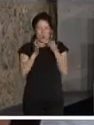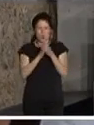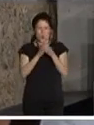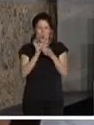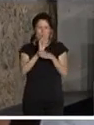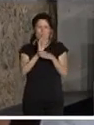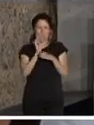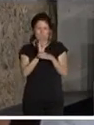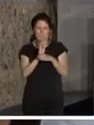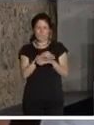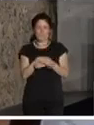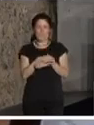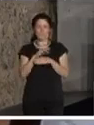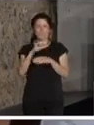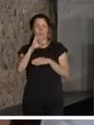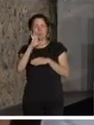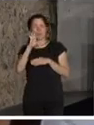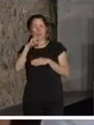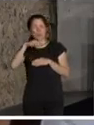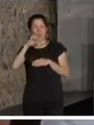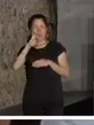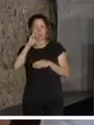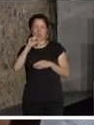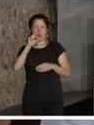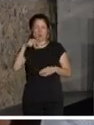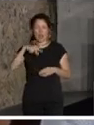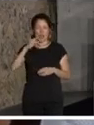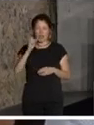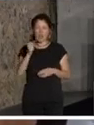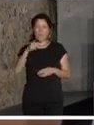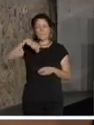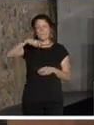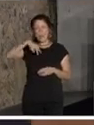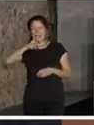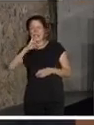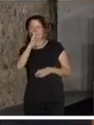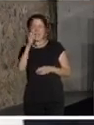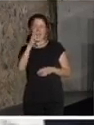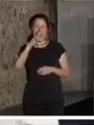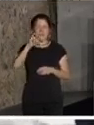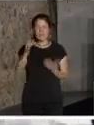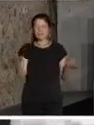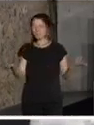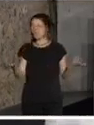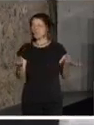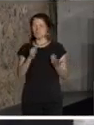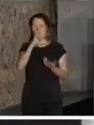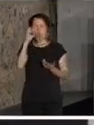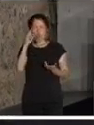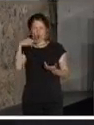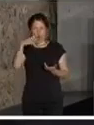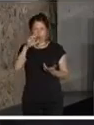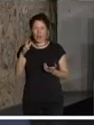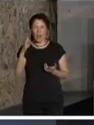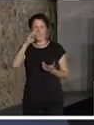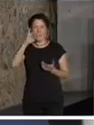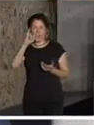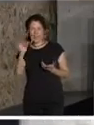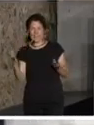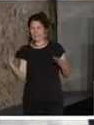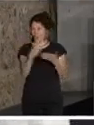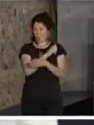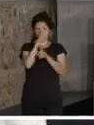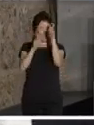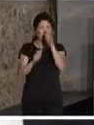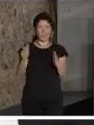a Sonia Yolanda a Vero a Manny a Javi a Jorge a Pai